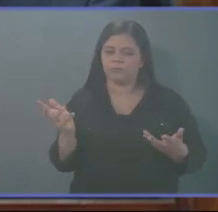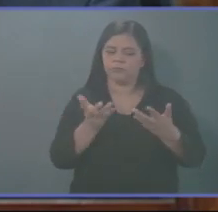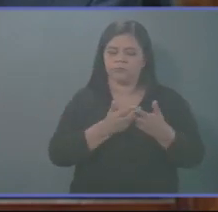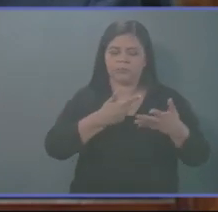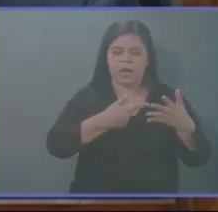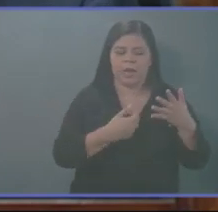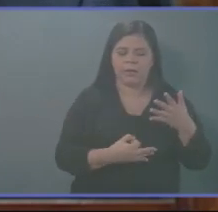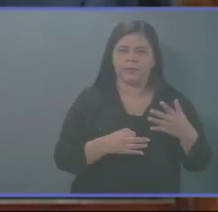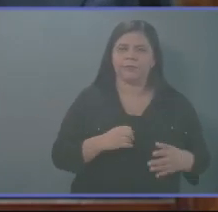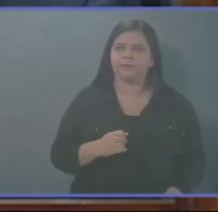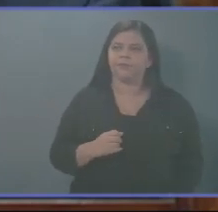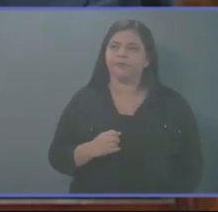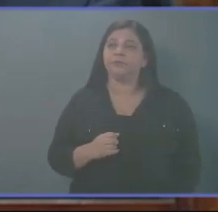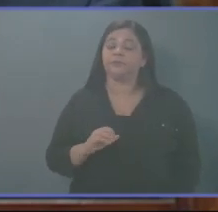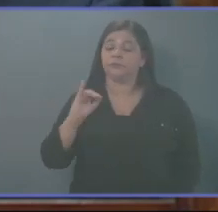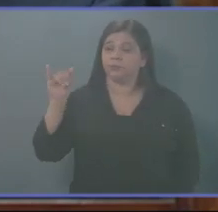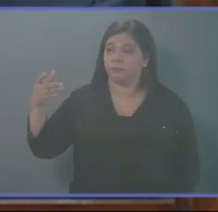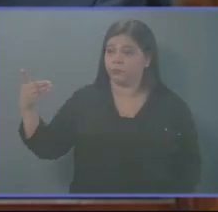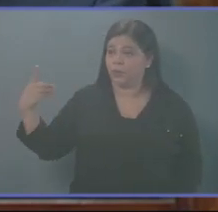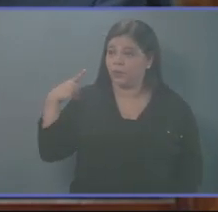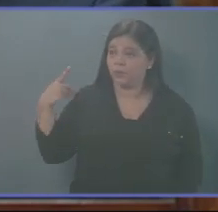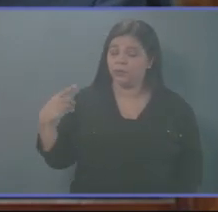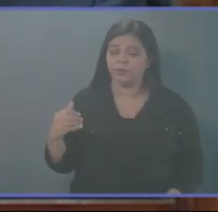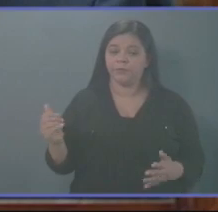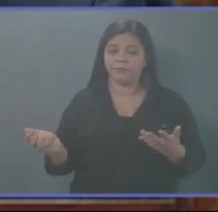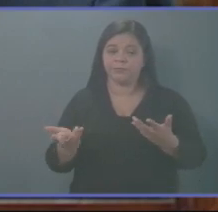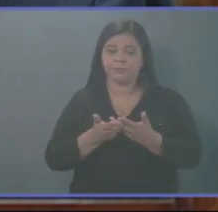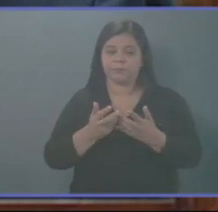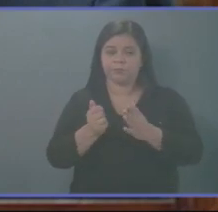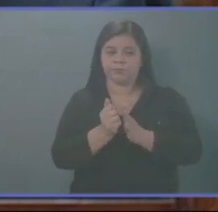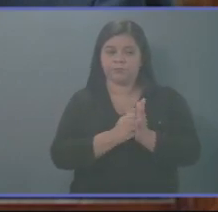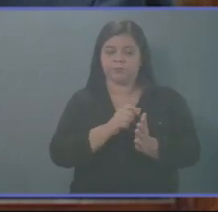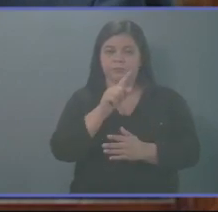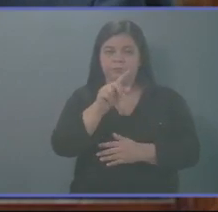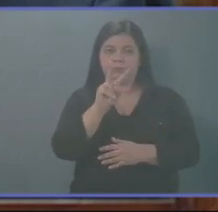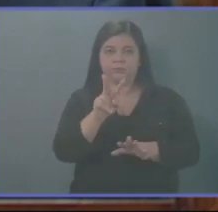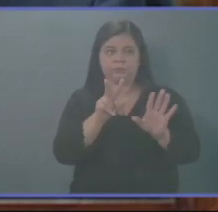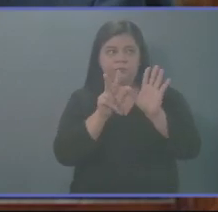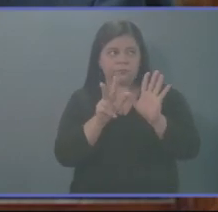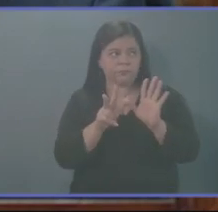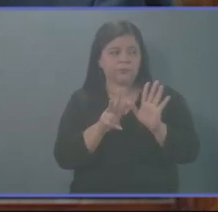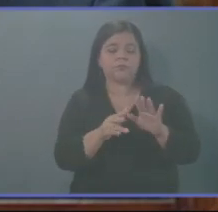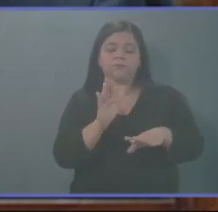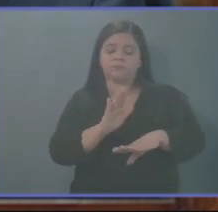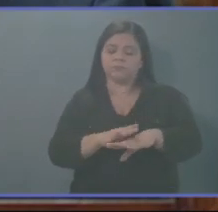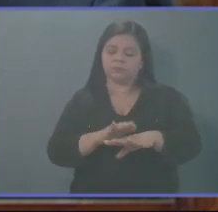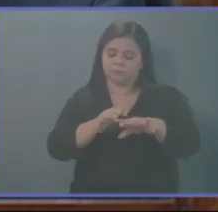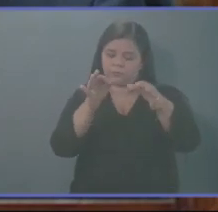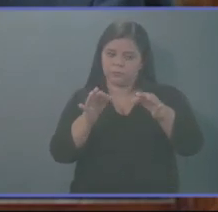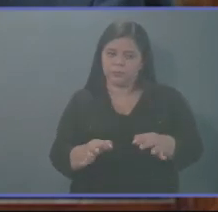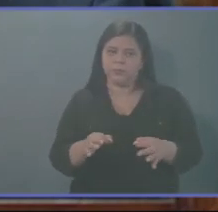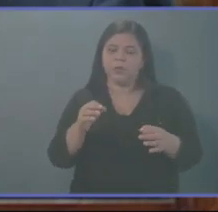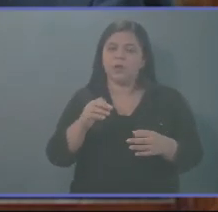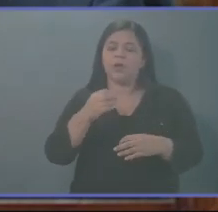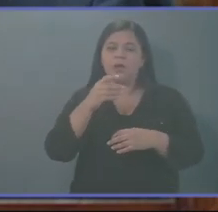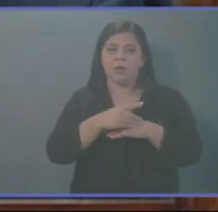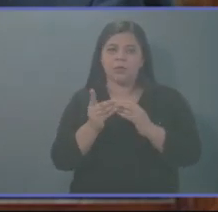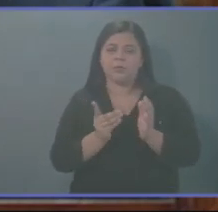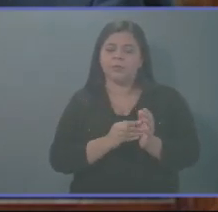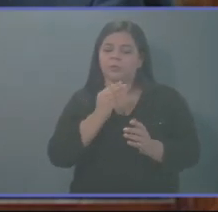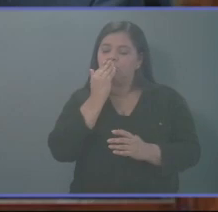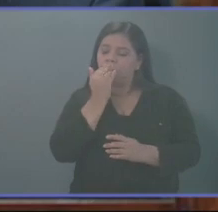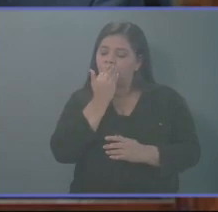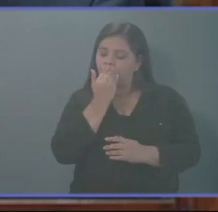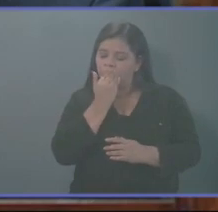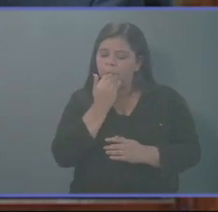la ley. La Junta Directiva, en cumplimiento del artículo 128 del Real, notificó oficialmente al diputado Norman Noel Quijano